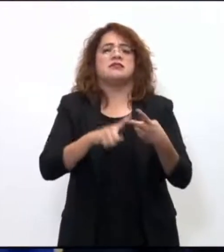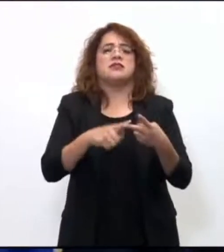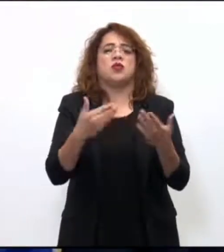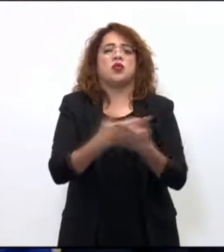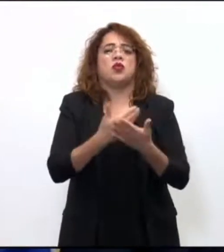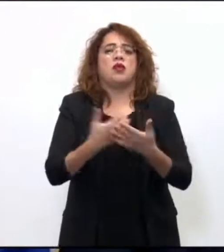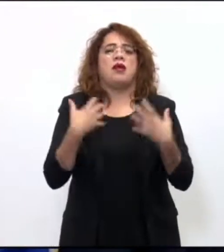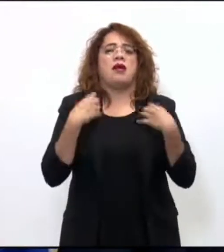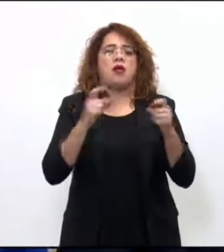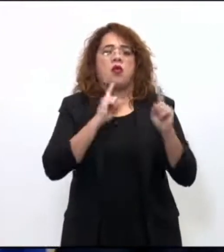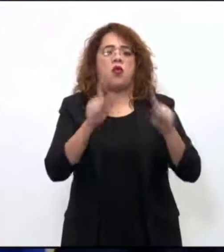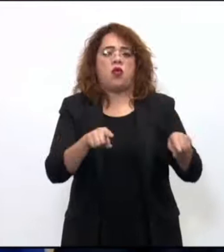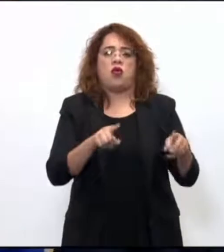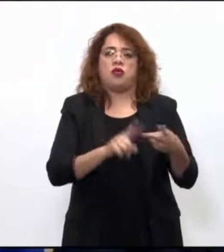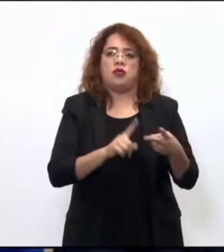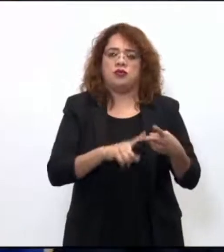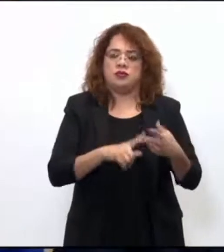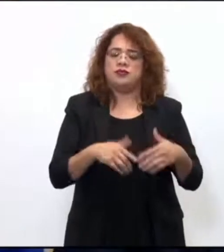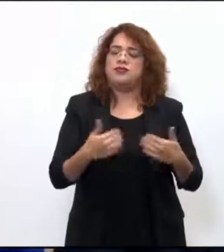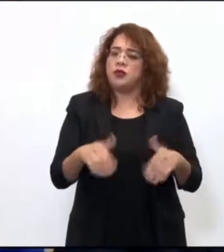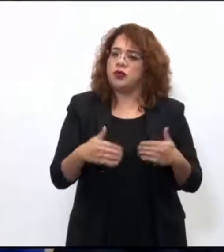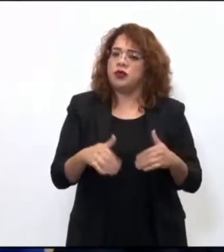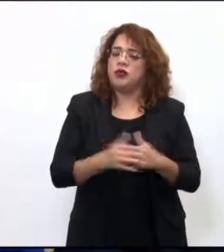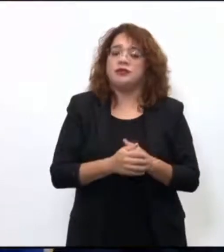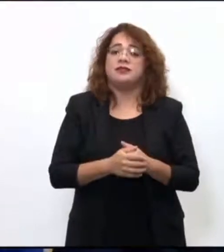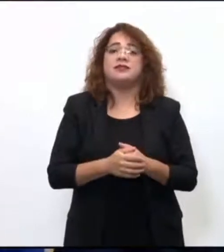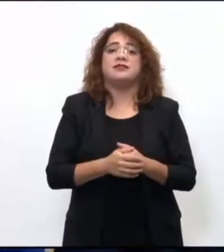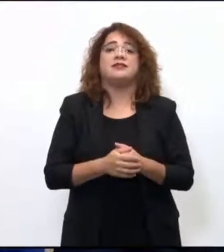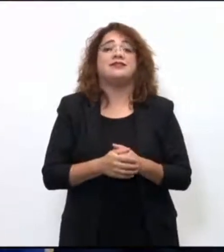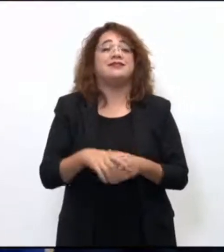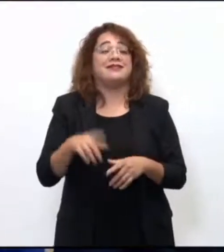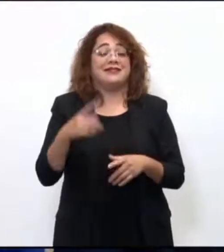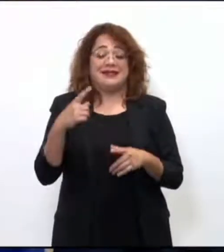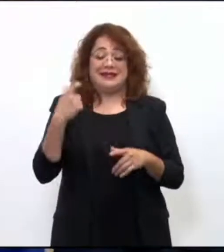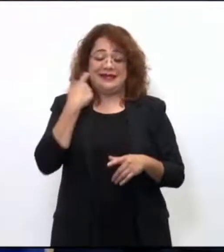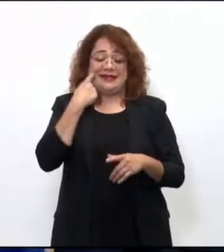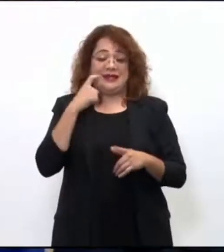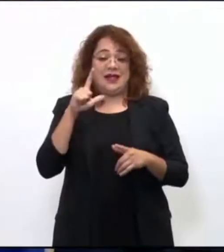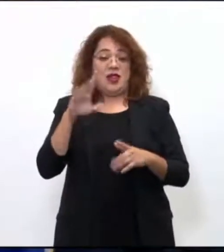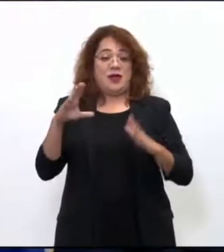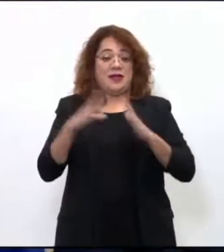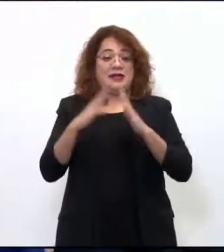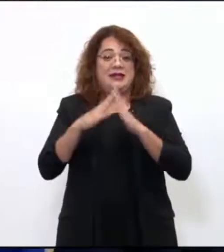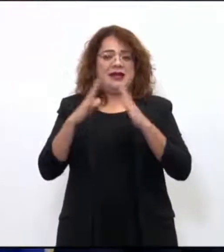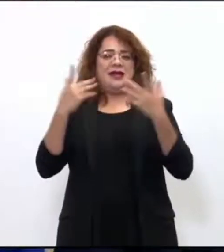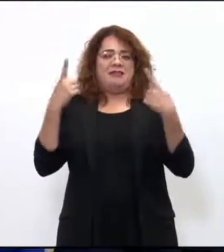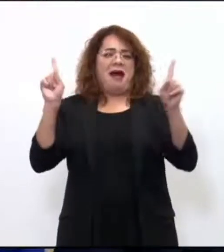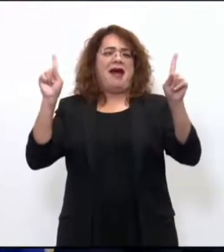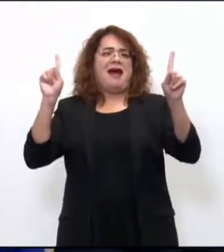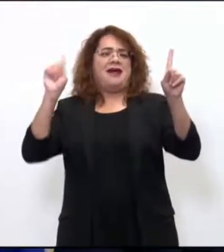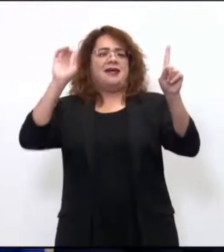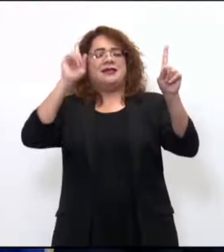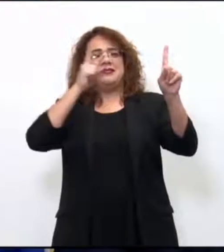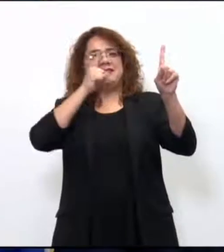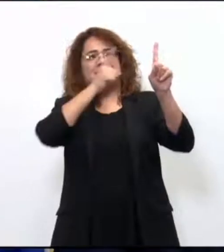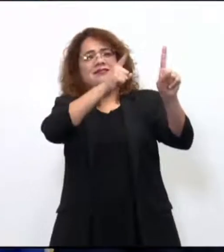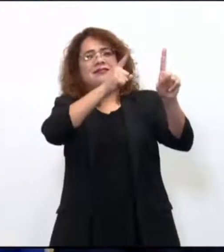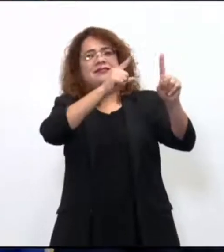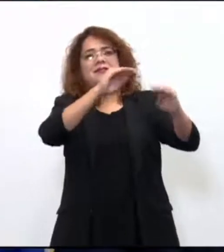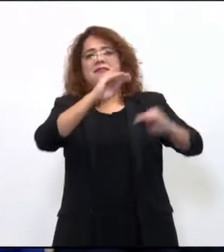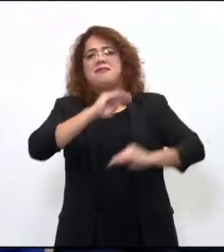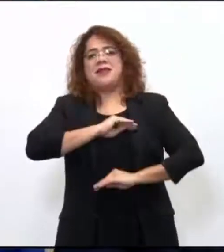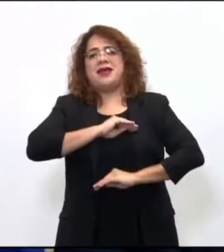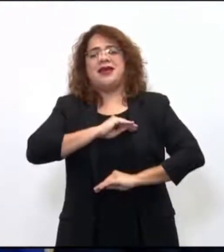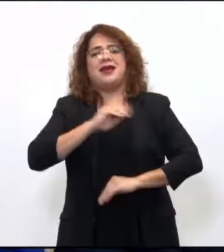ciudad. La ciudad alcanzó una meta importante esta semana, con más de